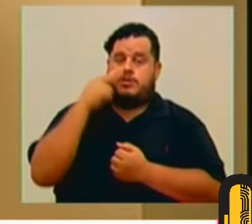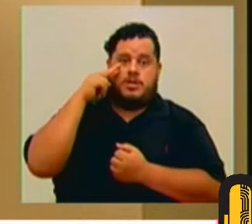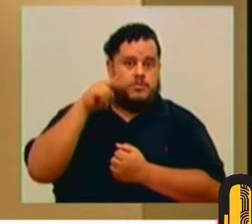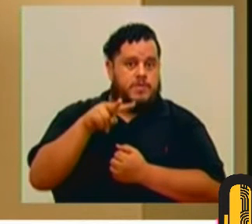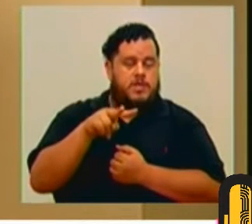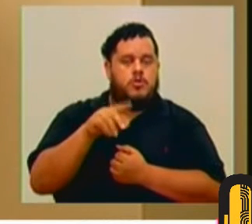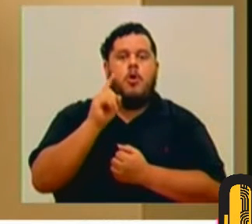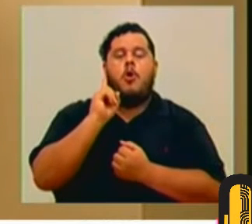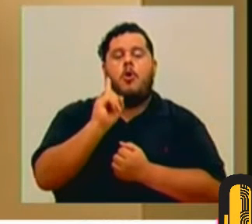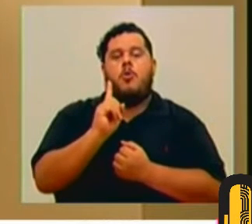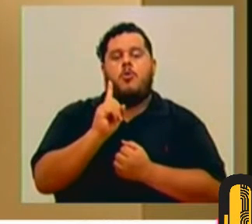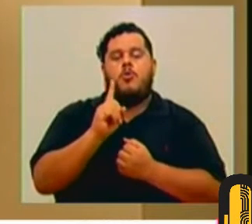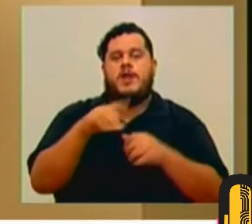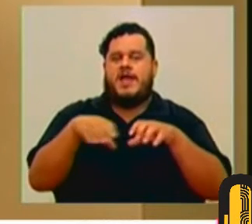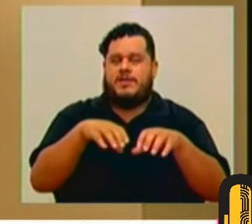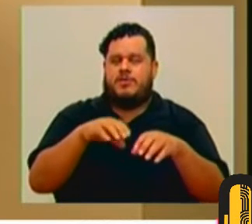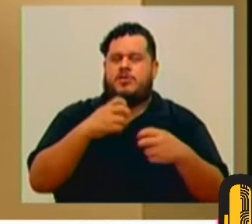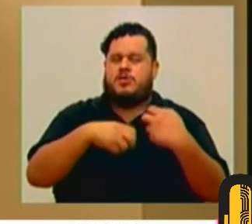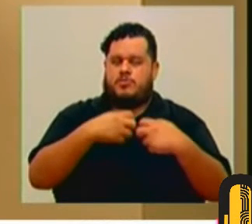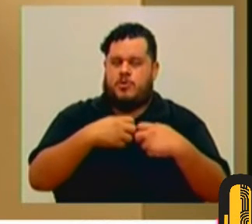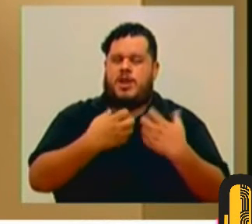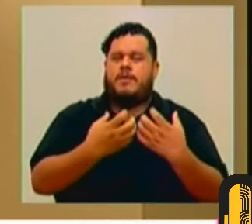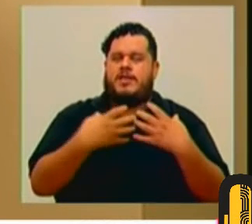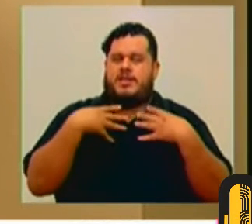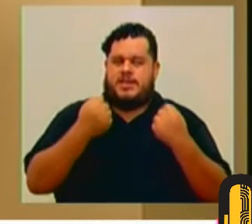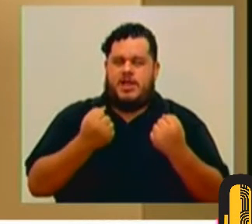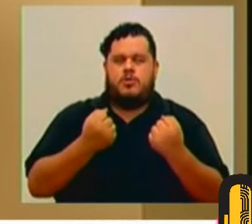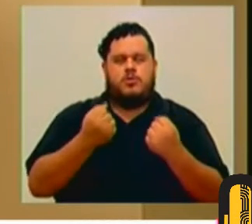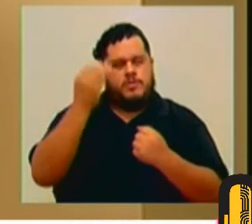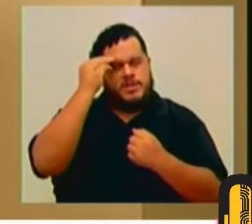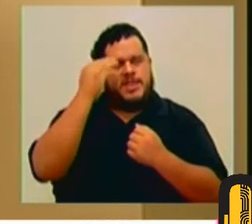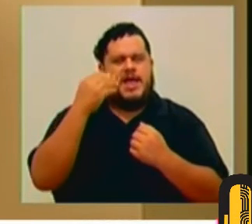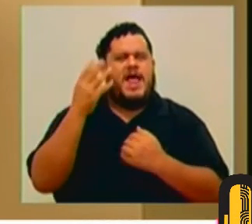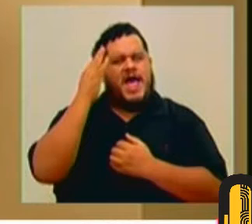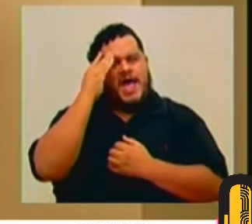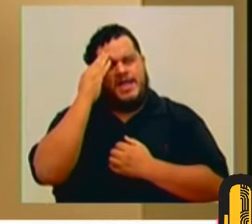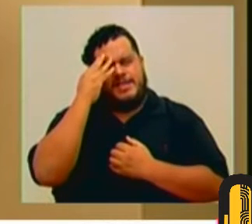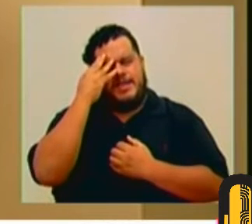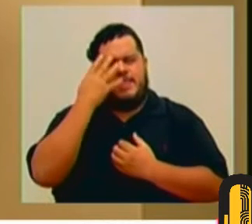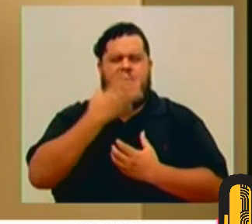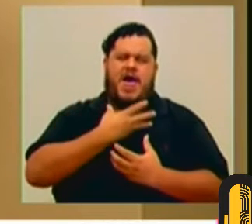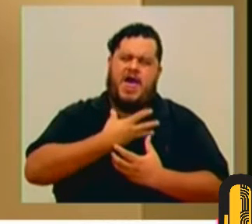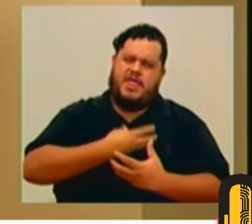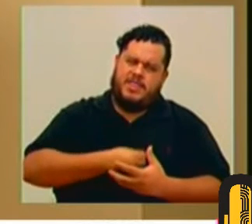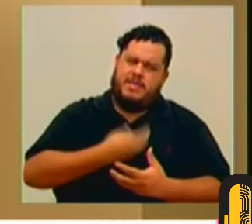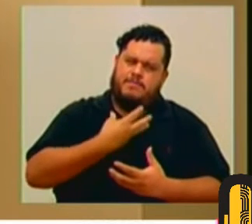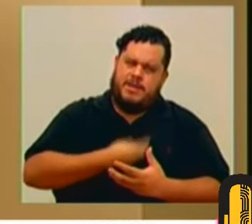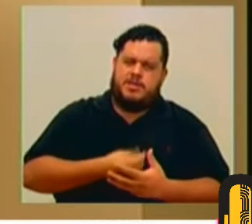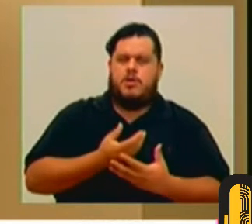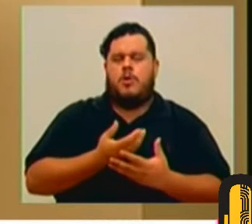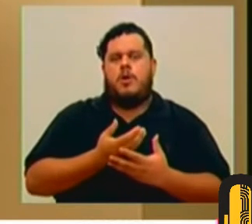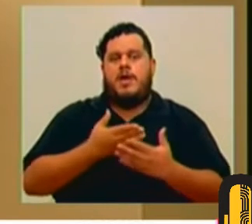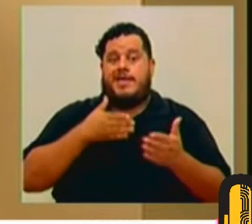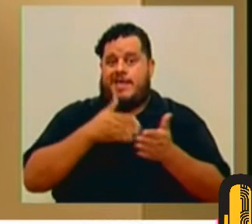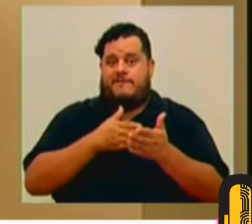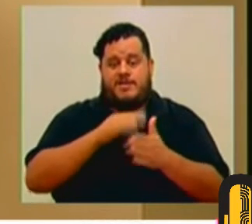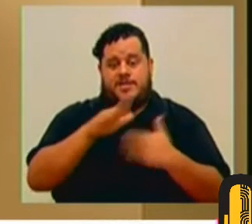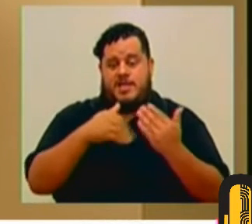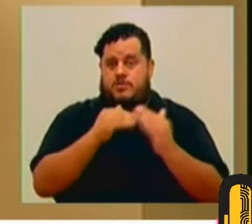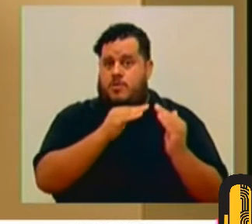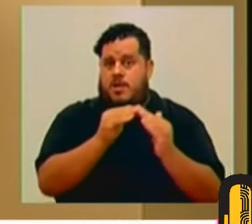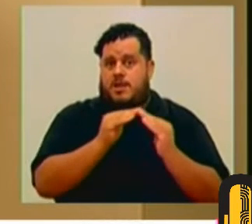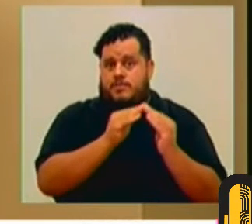una reactivación de los problemas de salud mental, de ansiedad, ataques de pánico, depresión, que afecta a la población en un